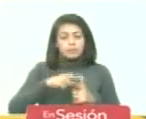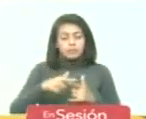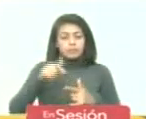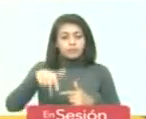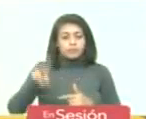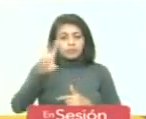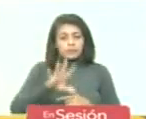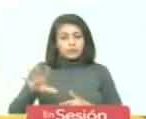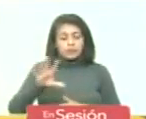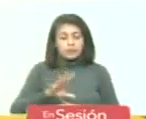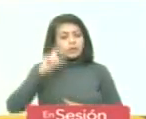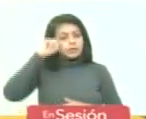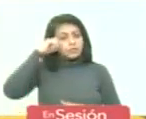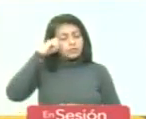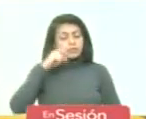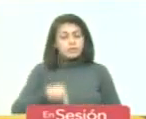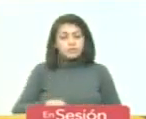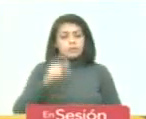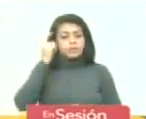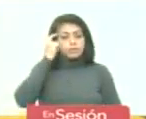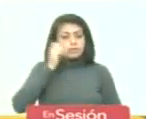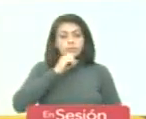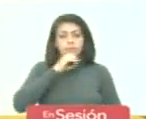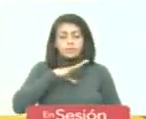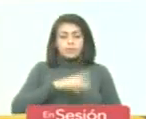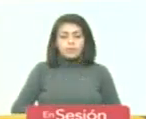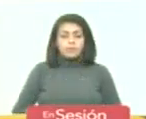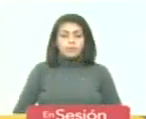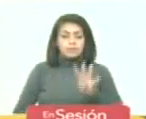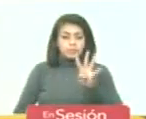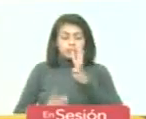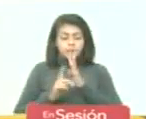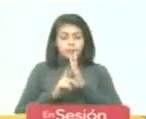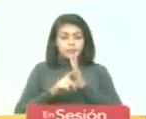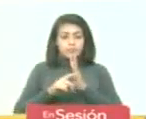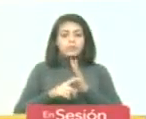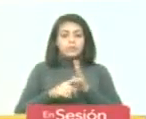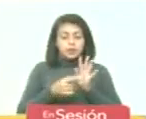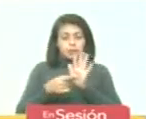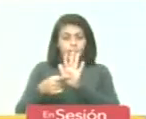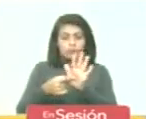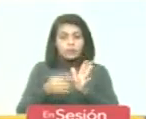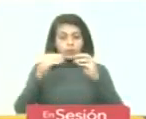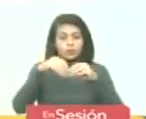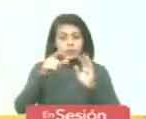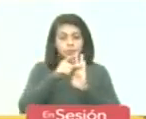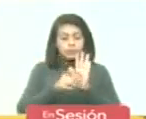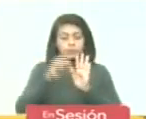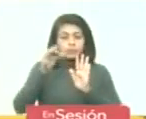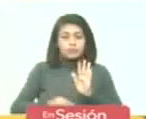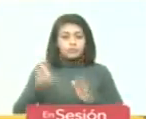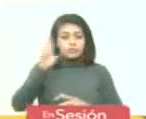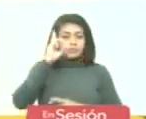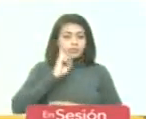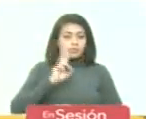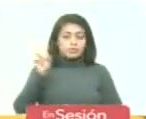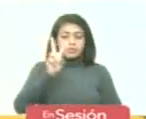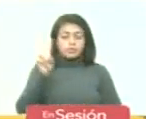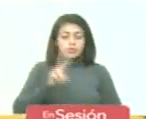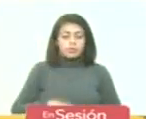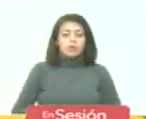Estado en conmemoración a esta fecha histórica. Cuarto, publicar el presente acuerdo en la Gaceta Oficial de la República Bolivariana